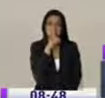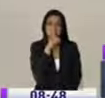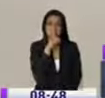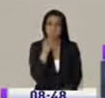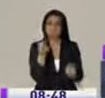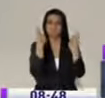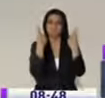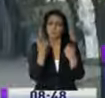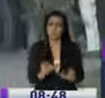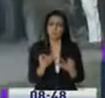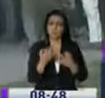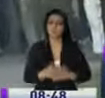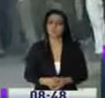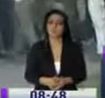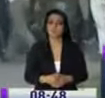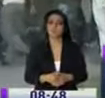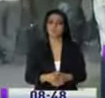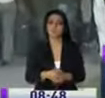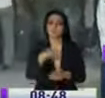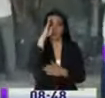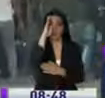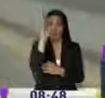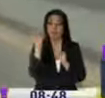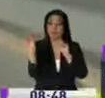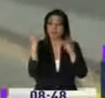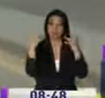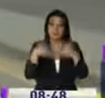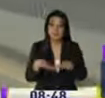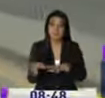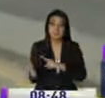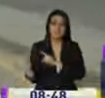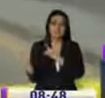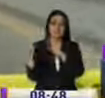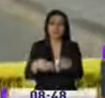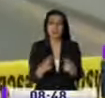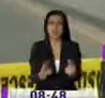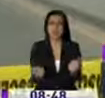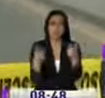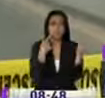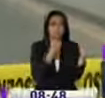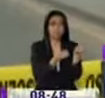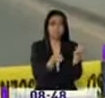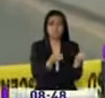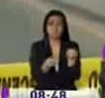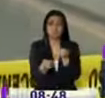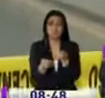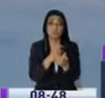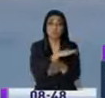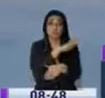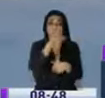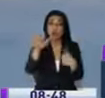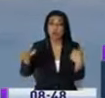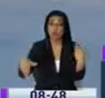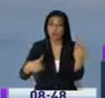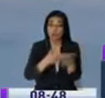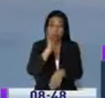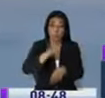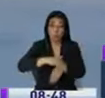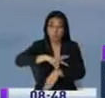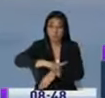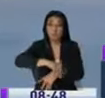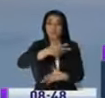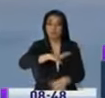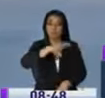sorpresiva situación. La policía, una vez advertida del suceso, montó un rápido operativo, logrando la captura de todos los que participaron en este acto